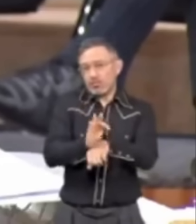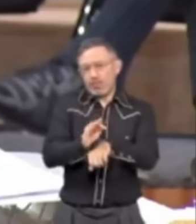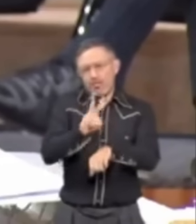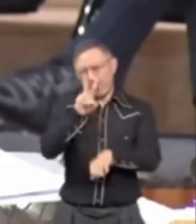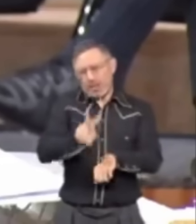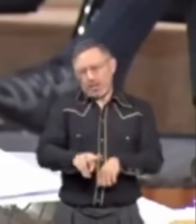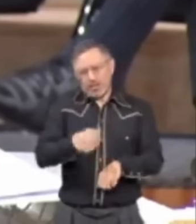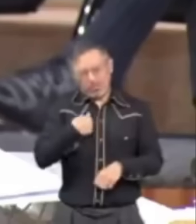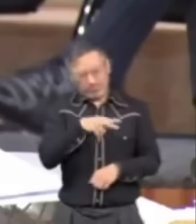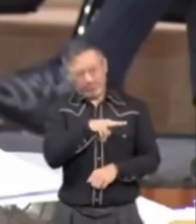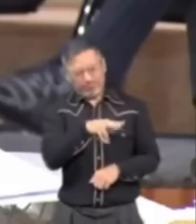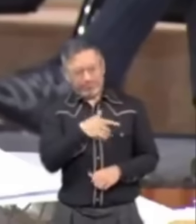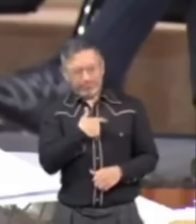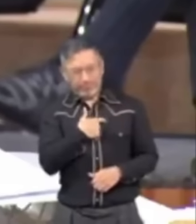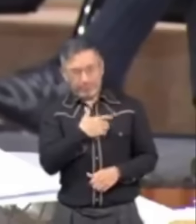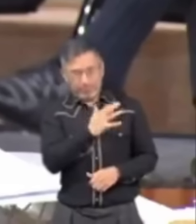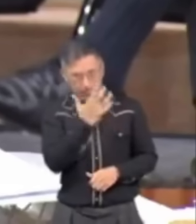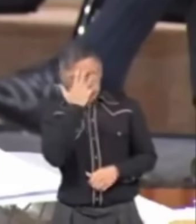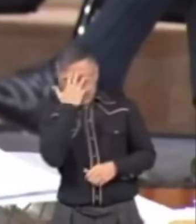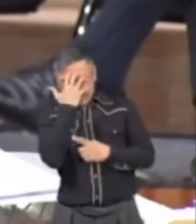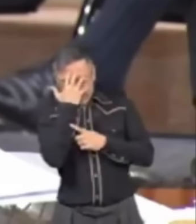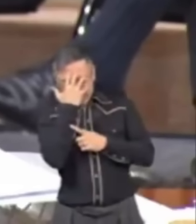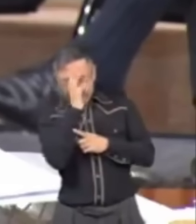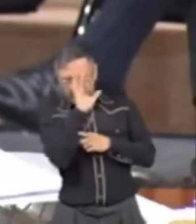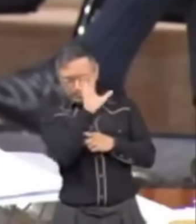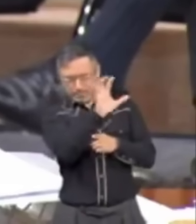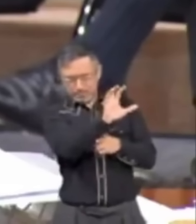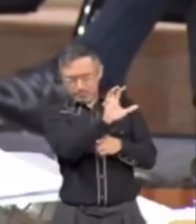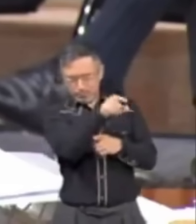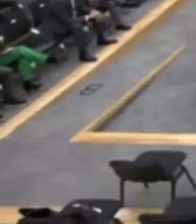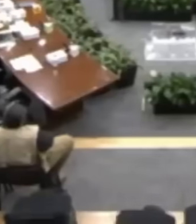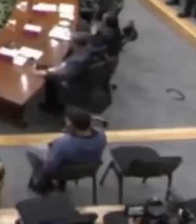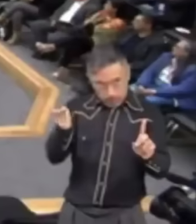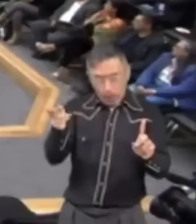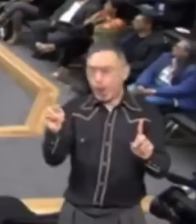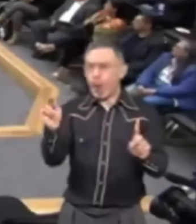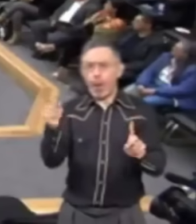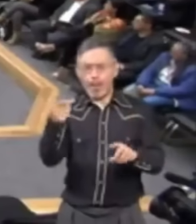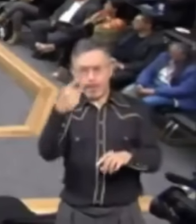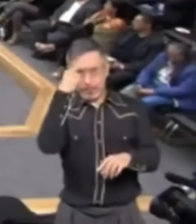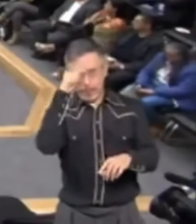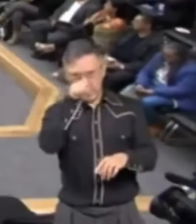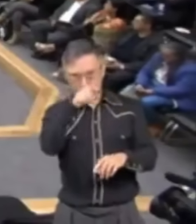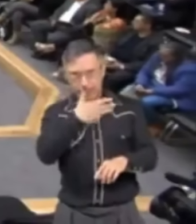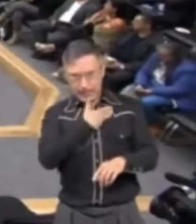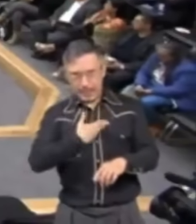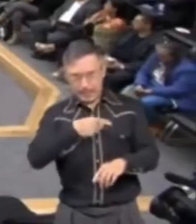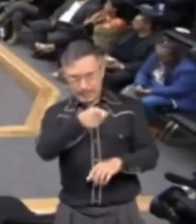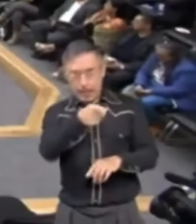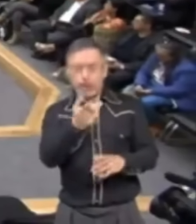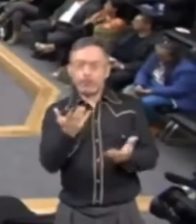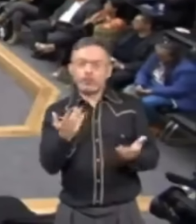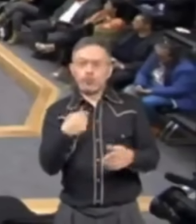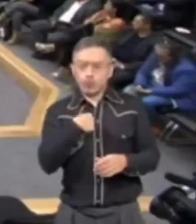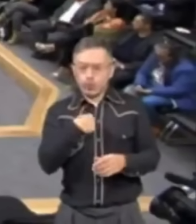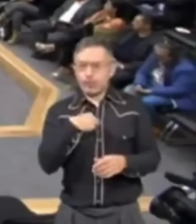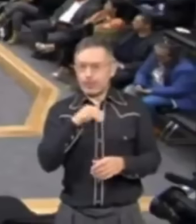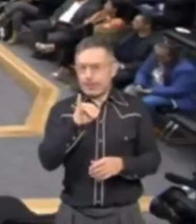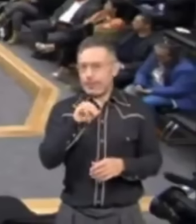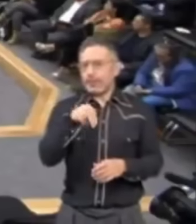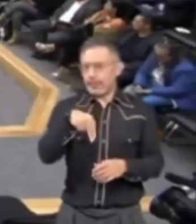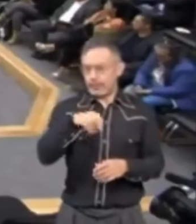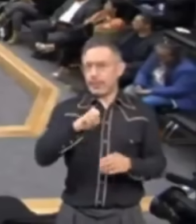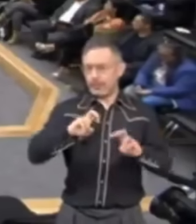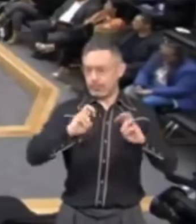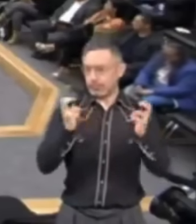pena ajena hablar del 88 del brazo de Manuel Bartlett. Muchas gracias. Como me estoy estrenando en este espacio,